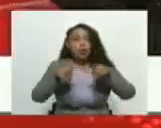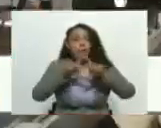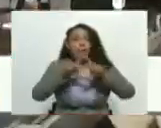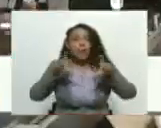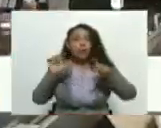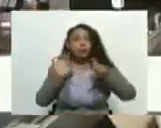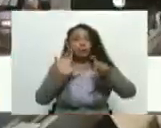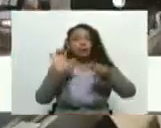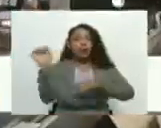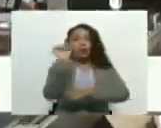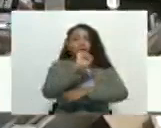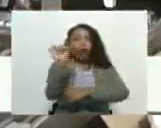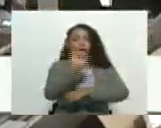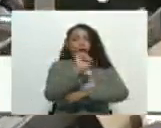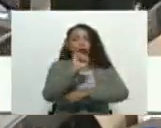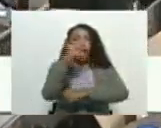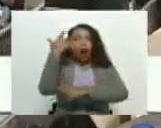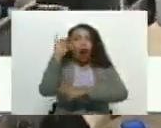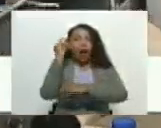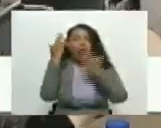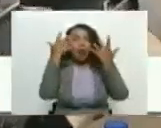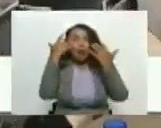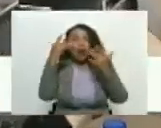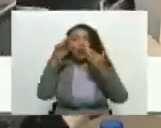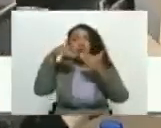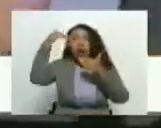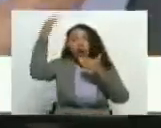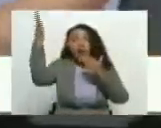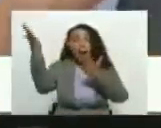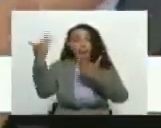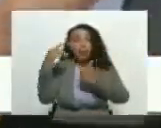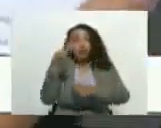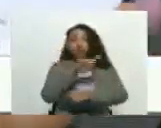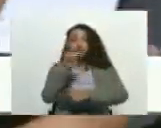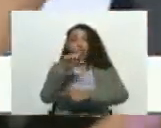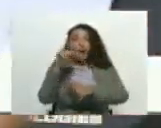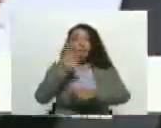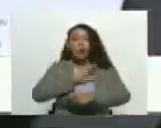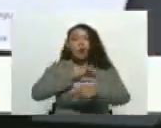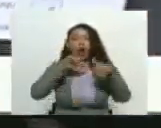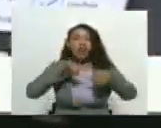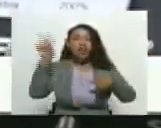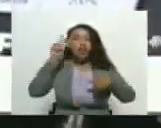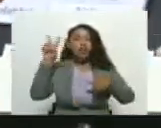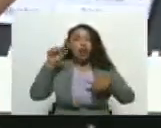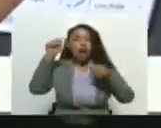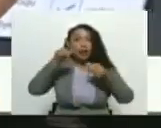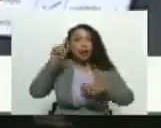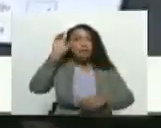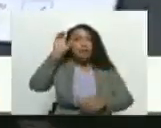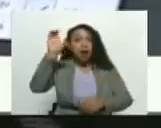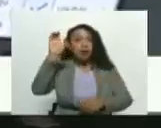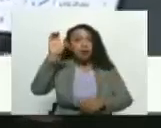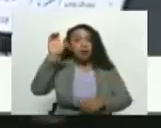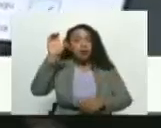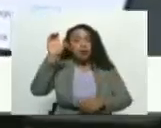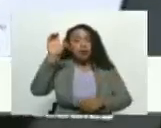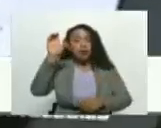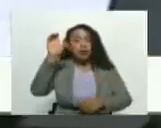conducir contamos con la mano extranjera. Recordar que en los momentos complejos que pasó nuestro país se tenía que